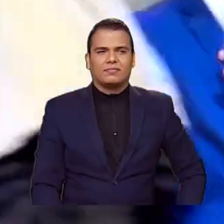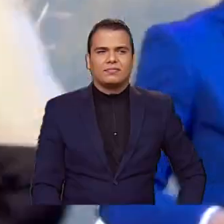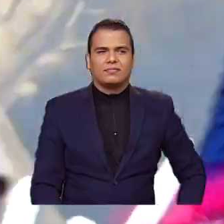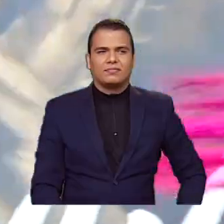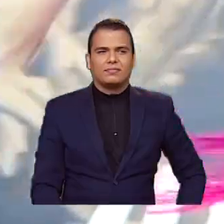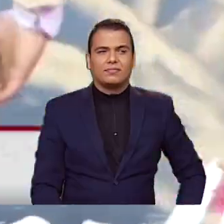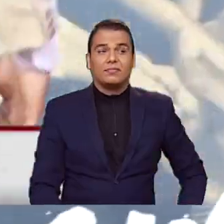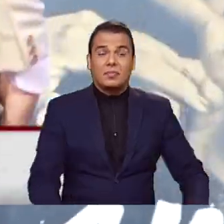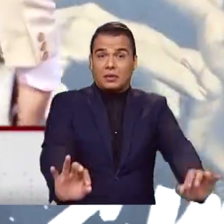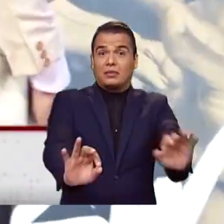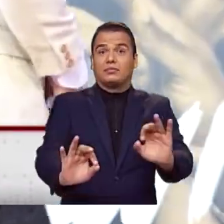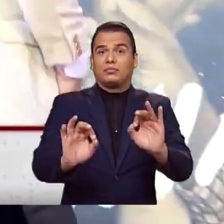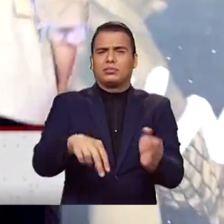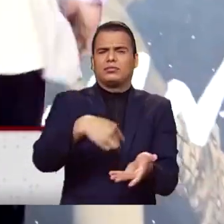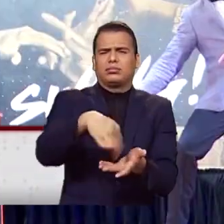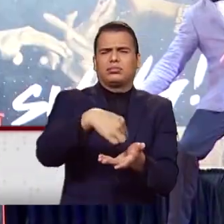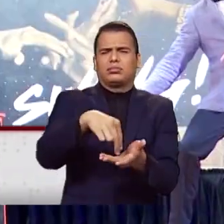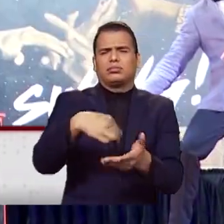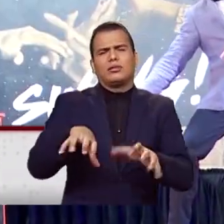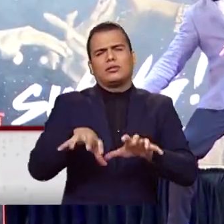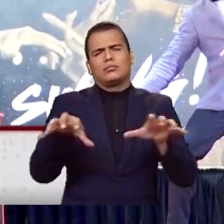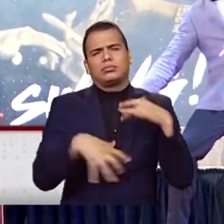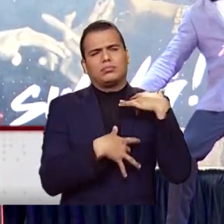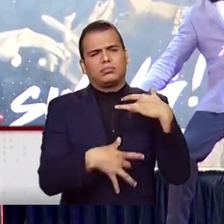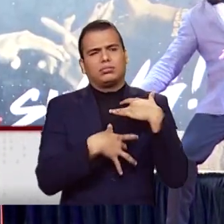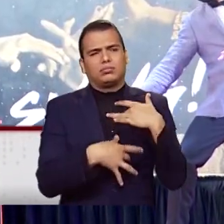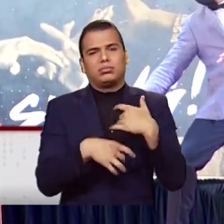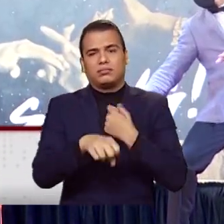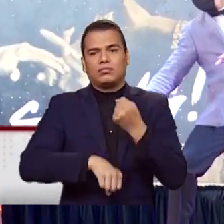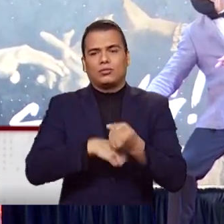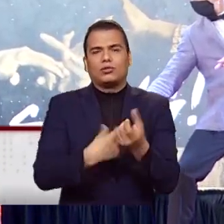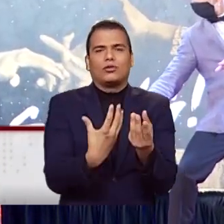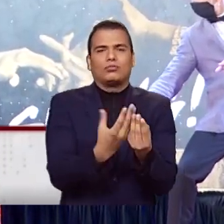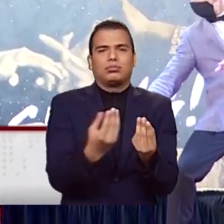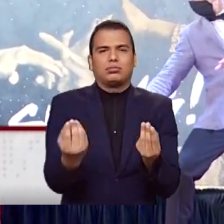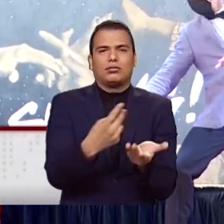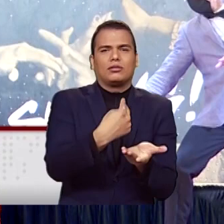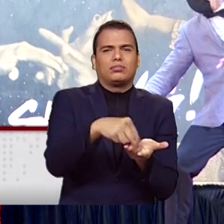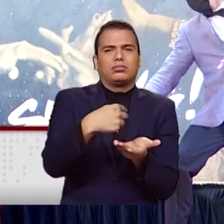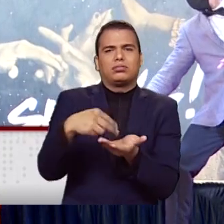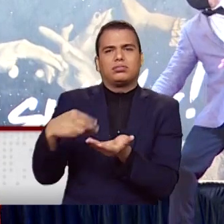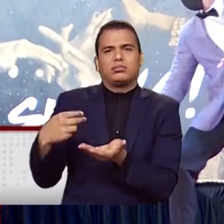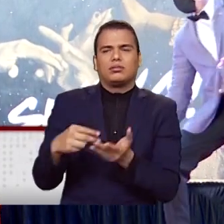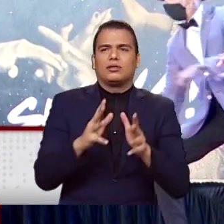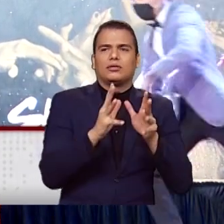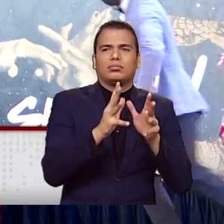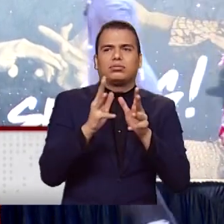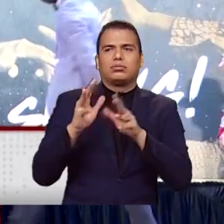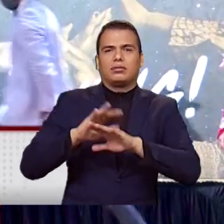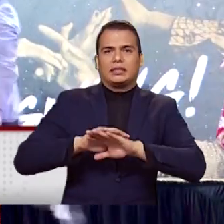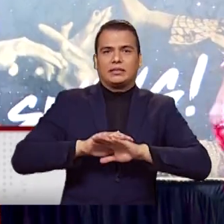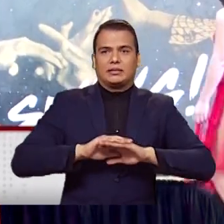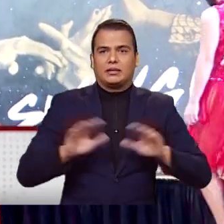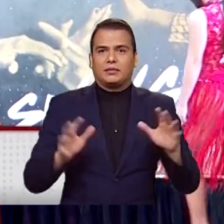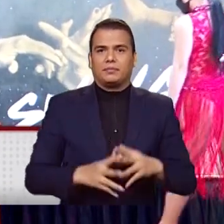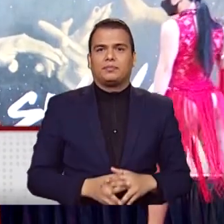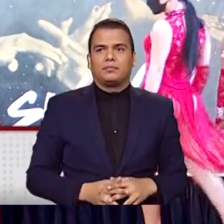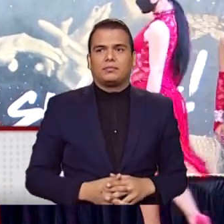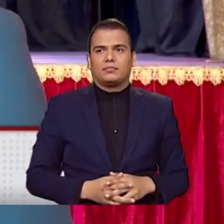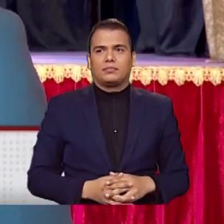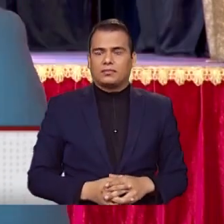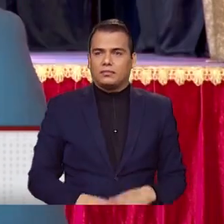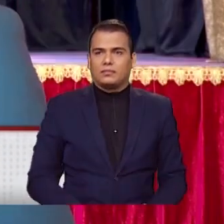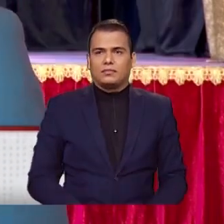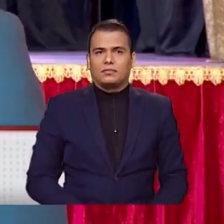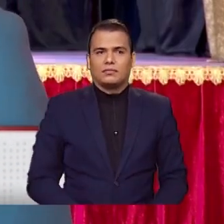Con éxito culminó el bailatón que despertó la solidaridad de los vallecaucanos para ayudar a mitigar la crisis que viven las escuelas de salsa. Gracias a